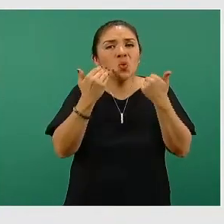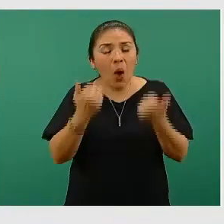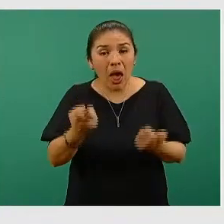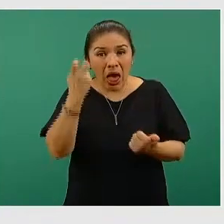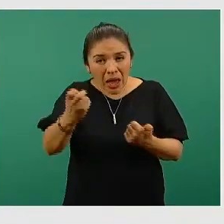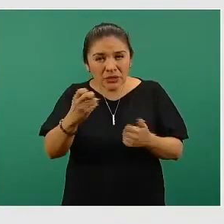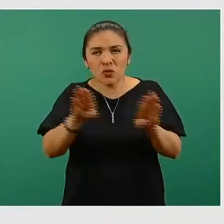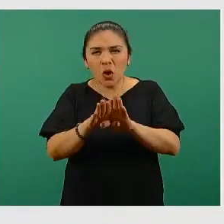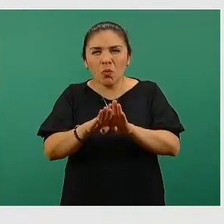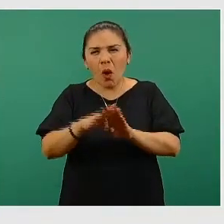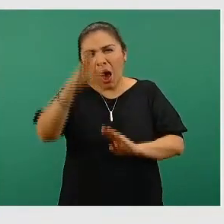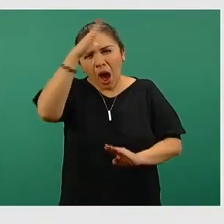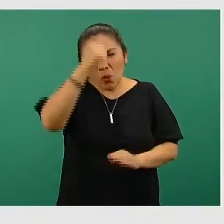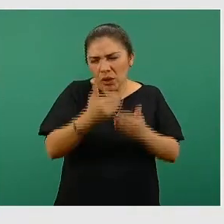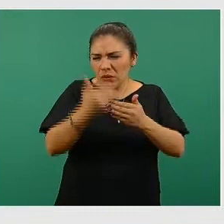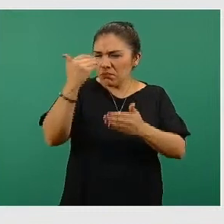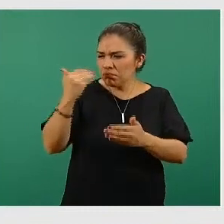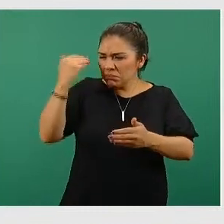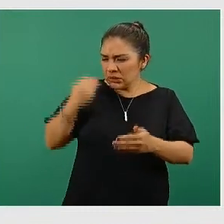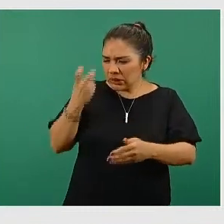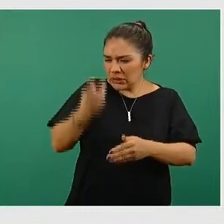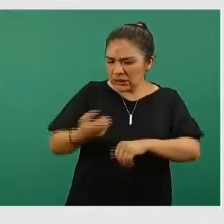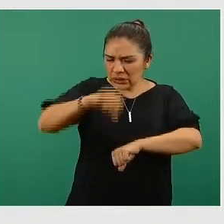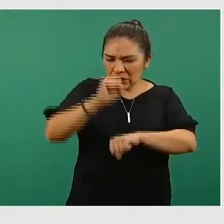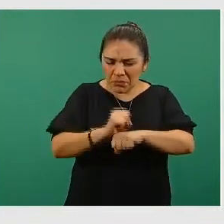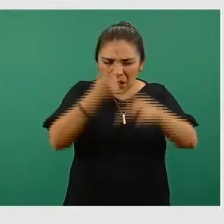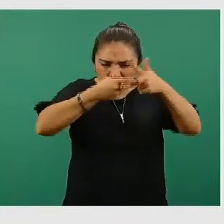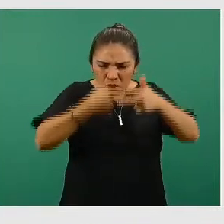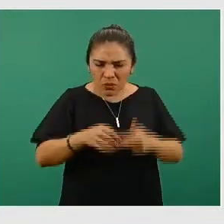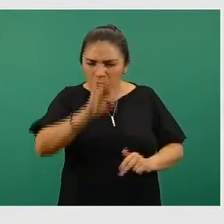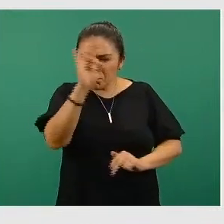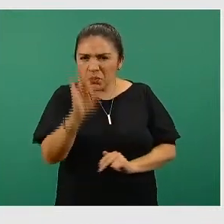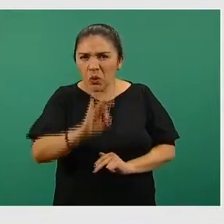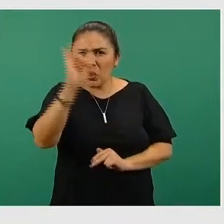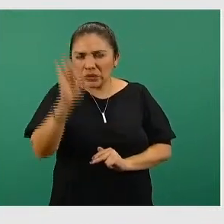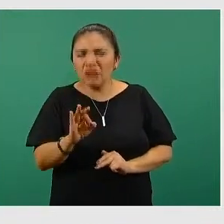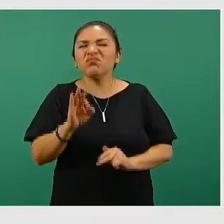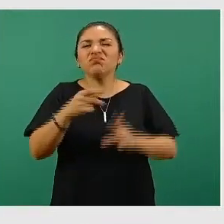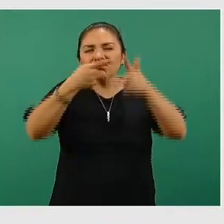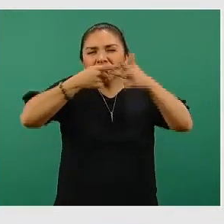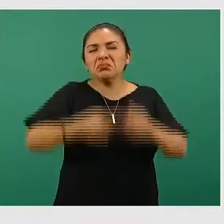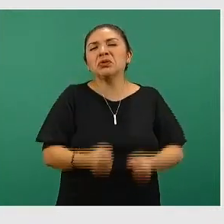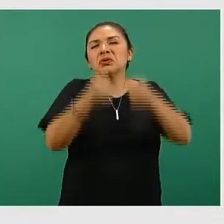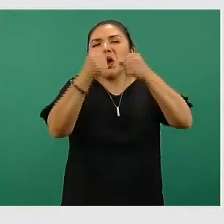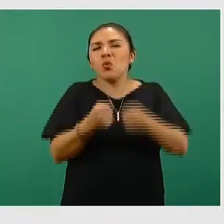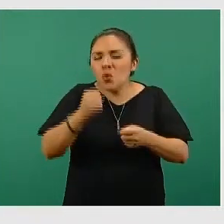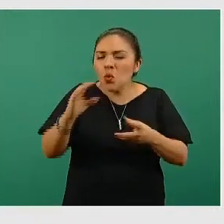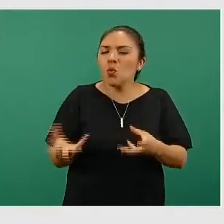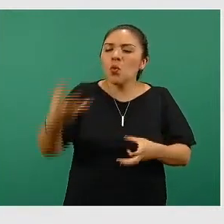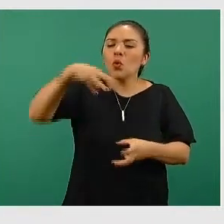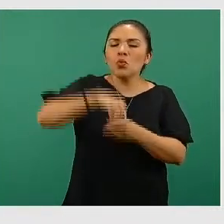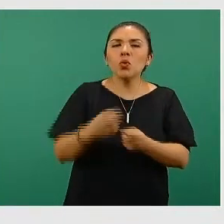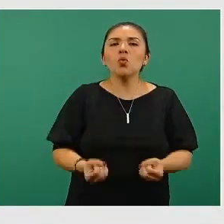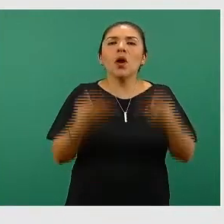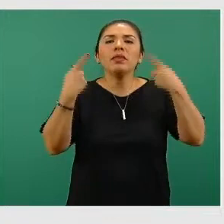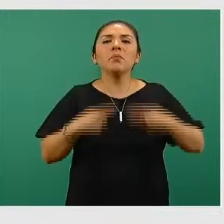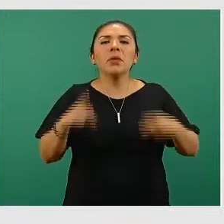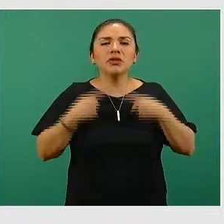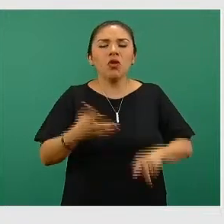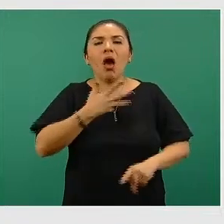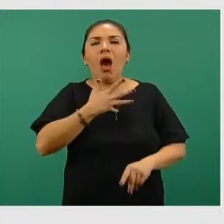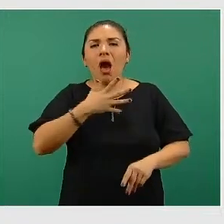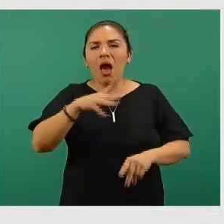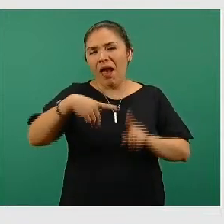acuerdo a la positividad de la semana en la que inician los síntomas es como se estima este número de casos adicionales a los